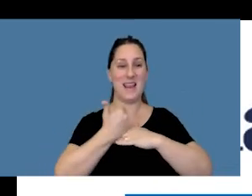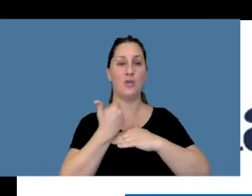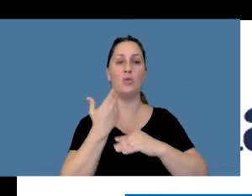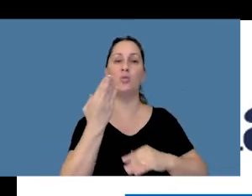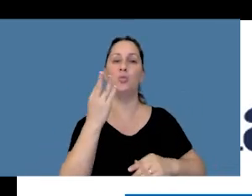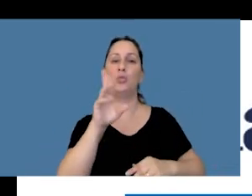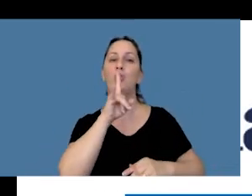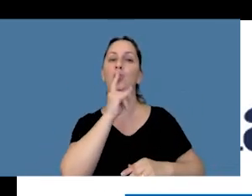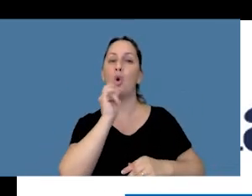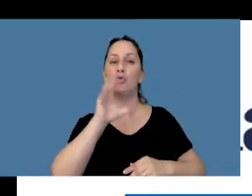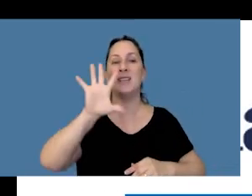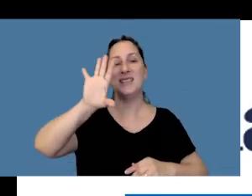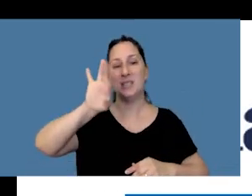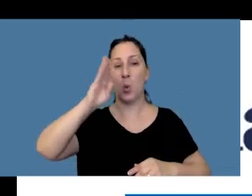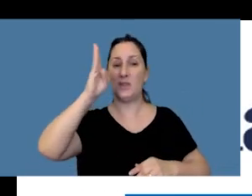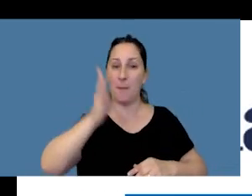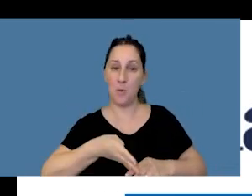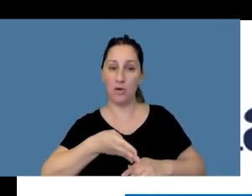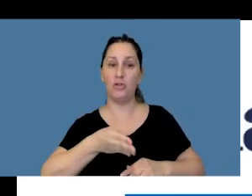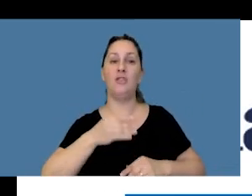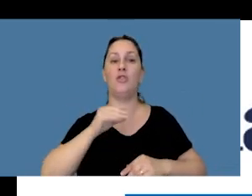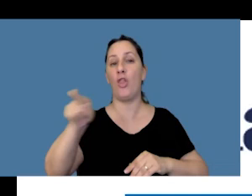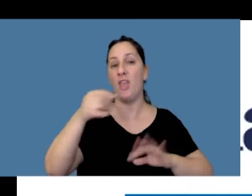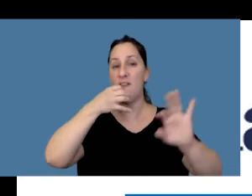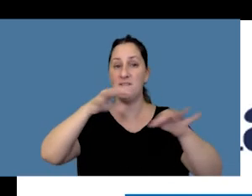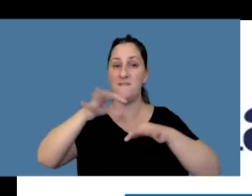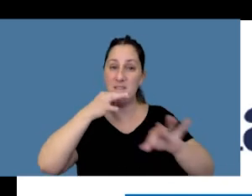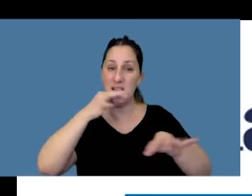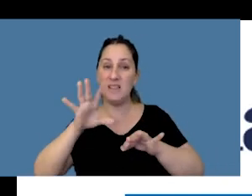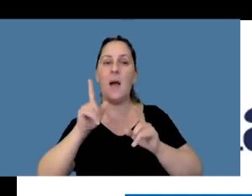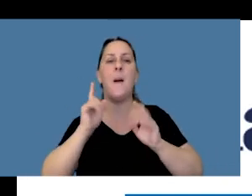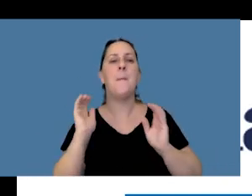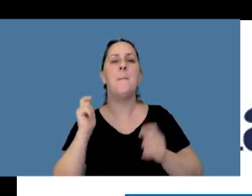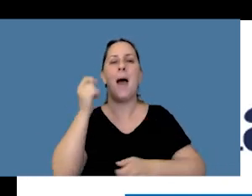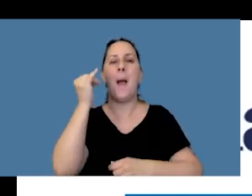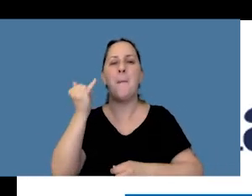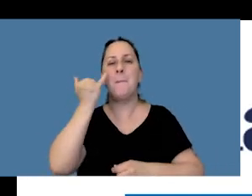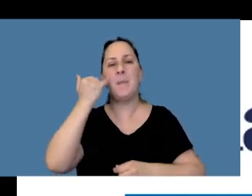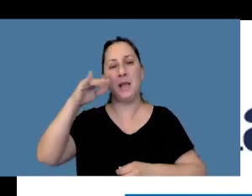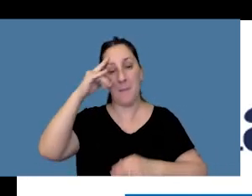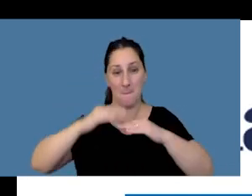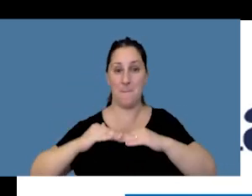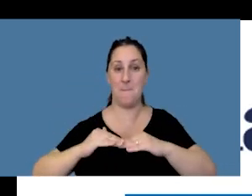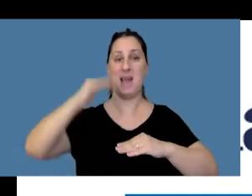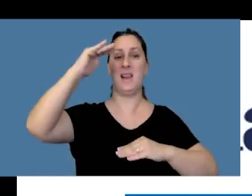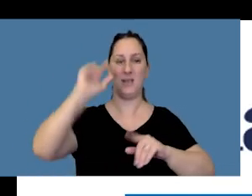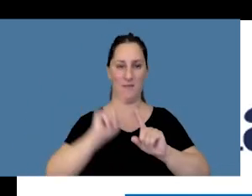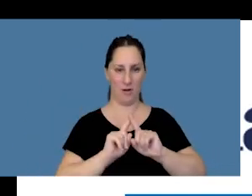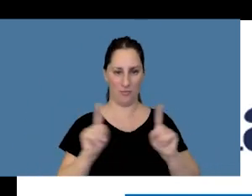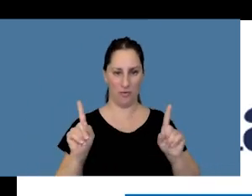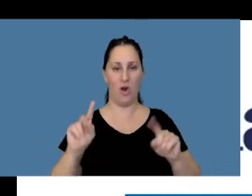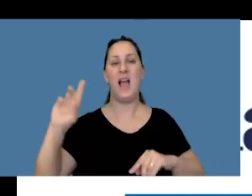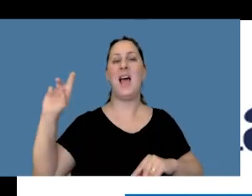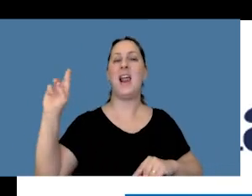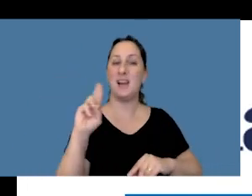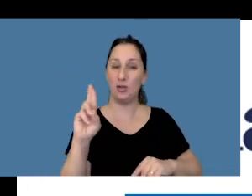hayan superado el 50% del monto de venta para los microemprendimientos, según la